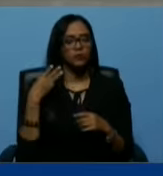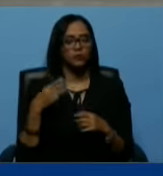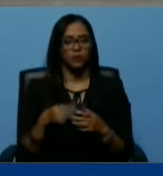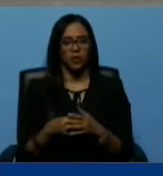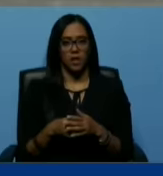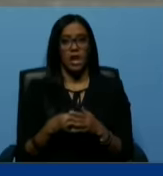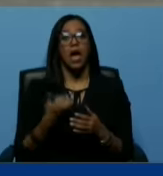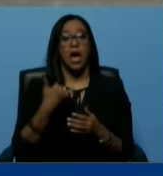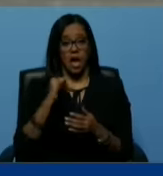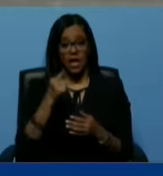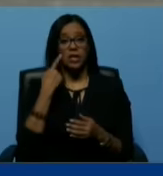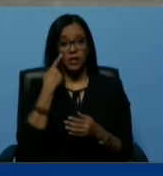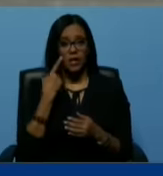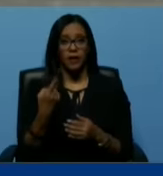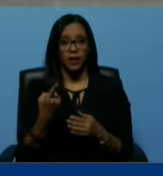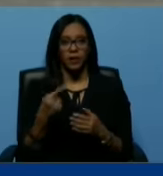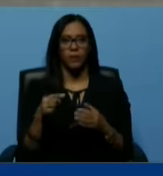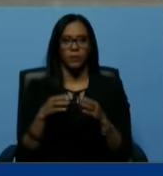Hay que ver, compañero,